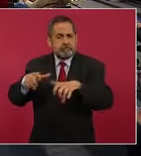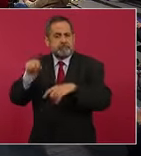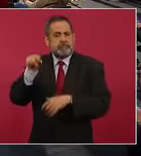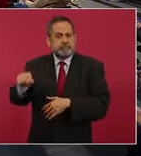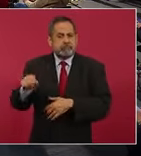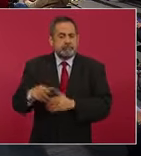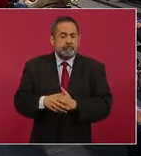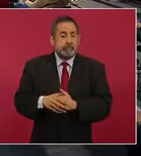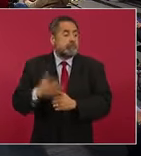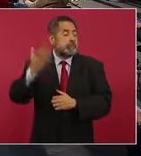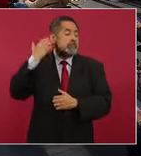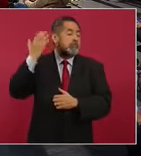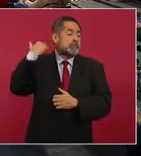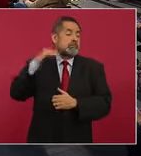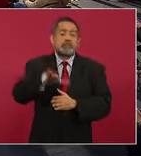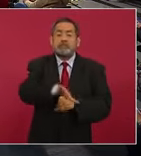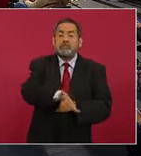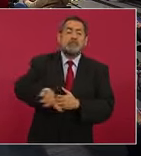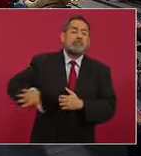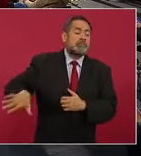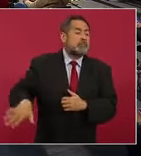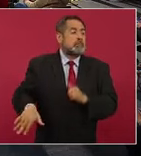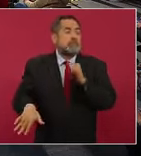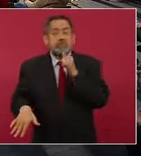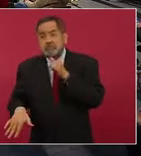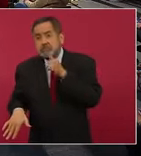los que no existían,